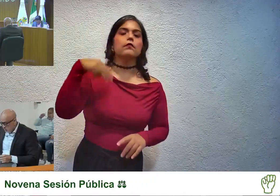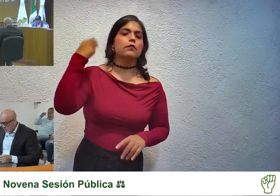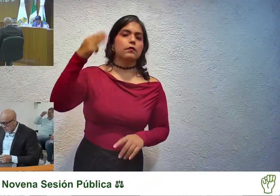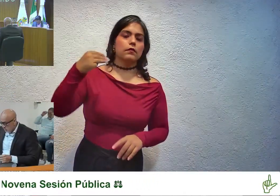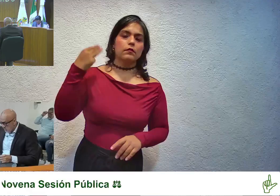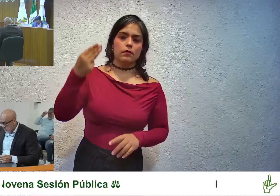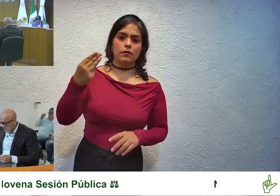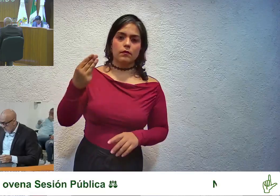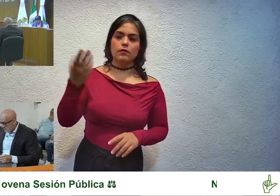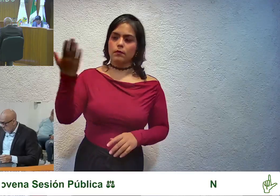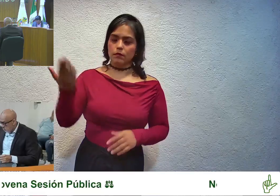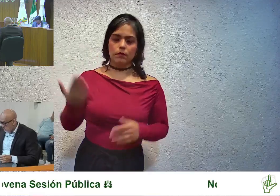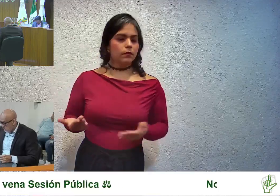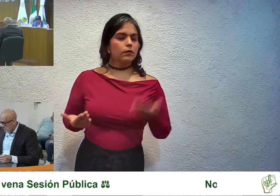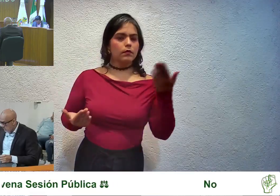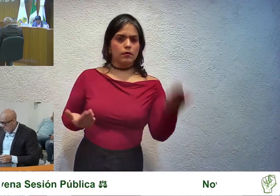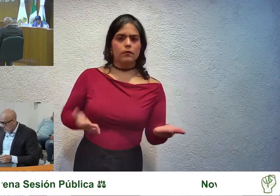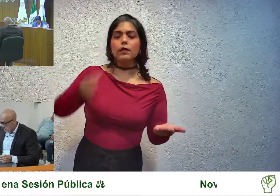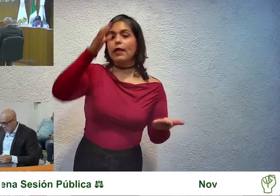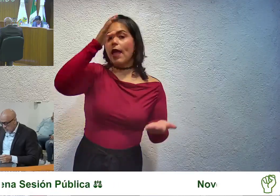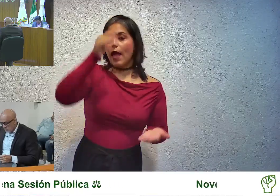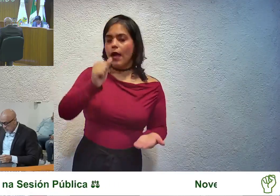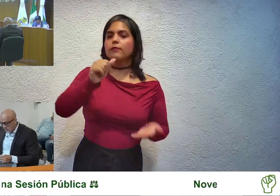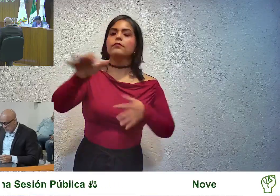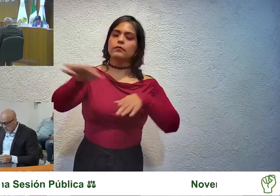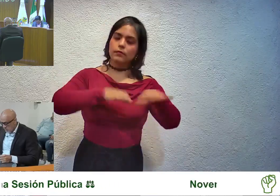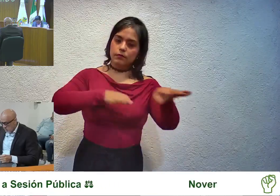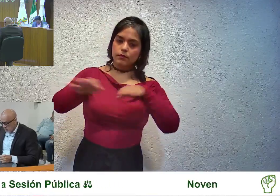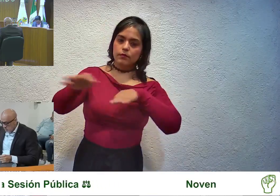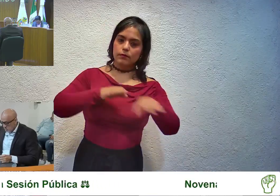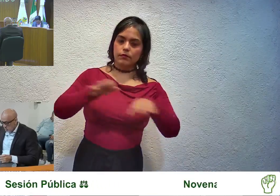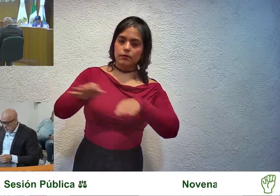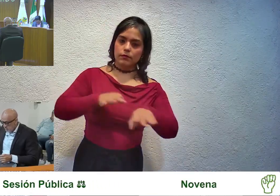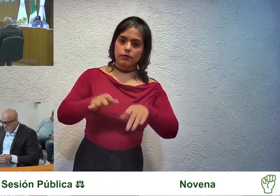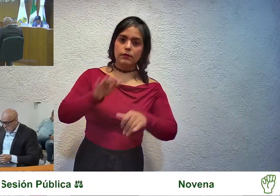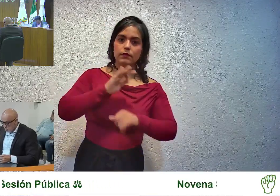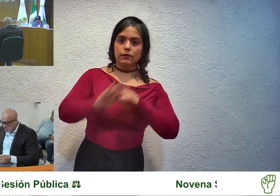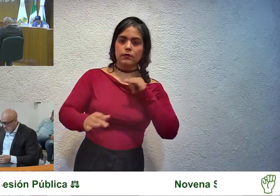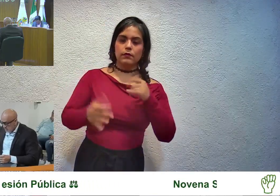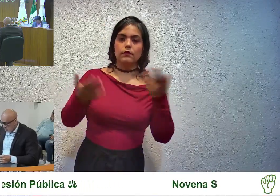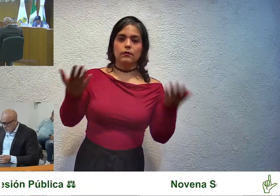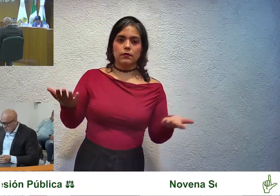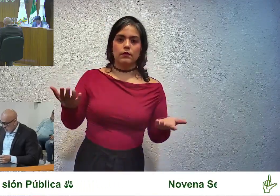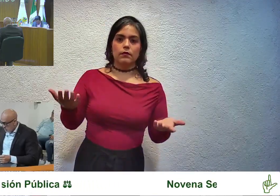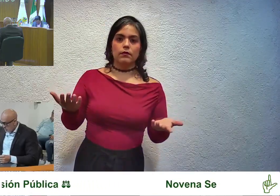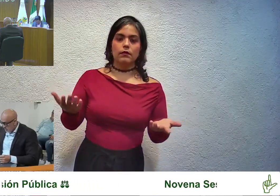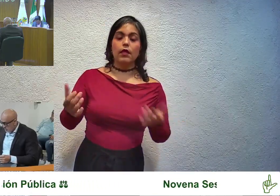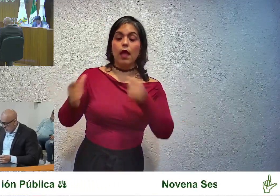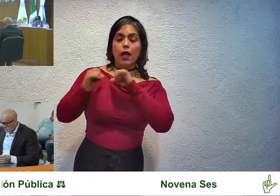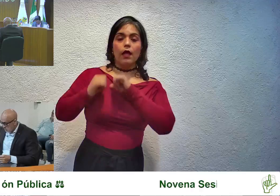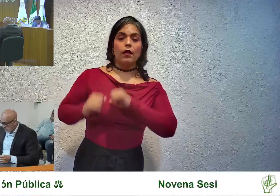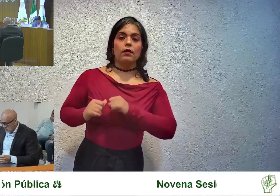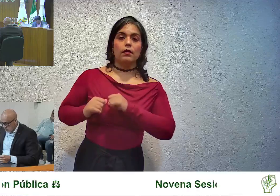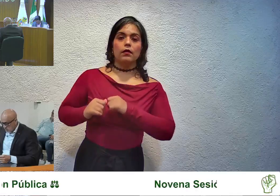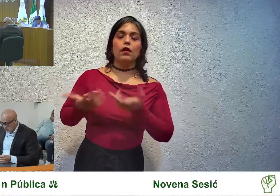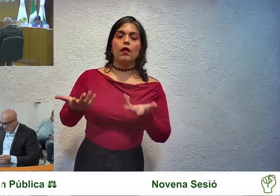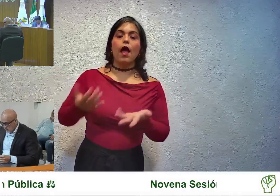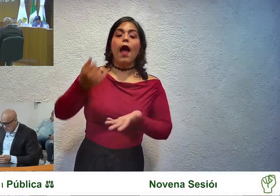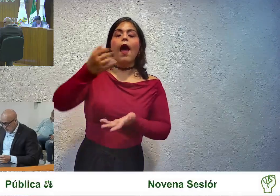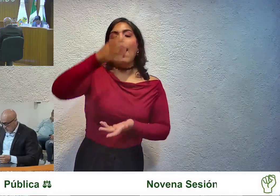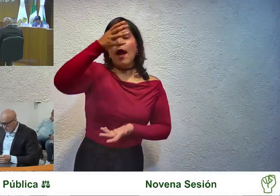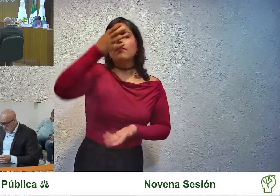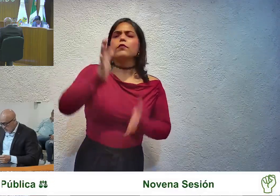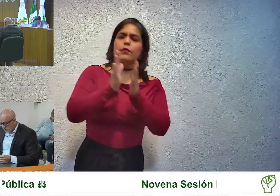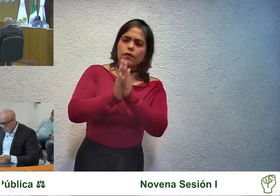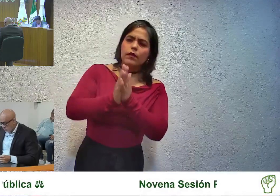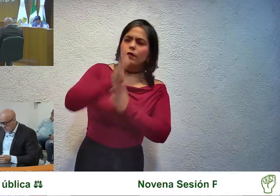partes suscribieron el respectivo convenio laboral con recibo finiquito, solicitando a esta autoridad jurisdiccional su aprobación conforme a